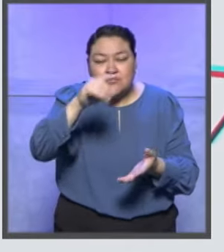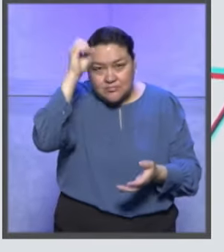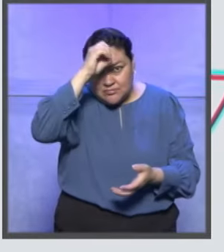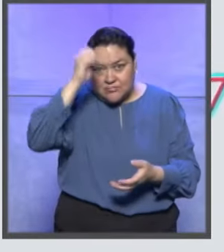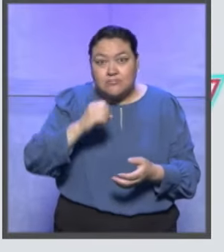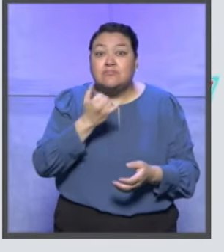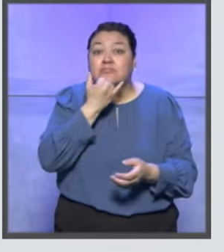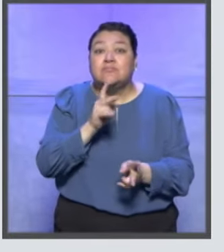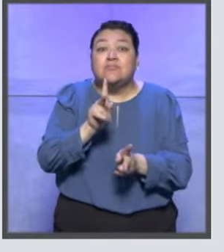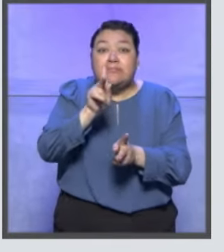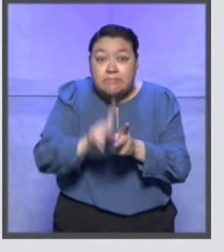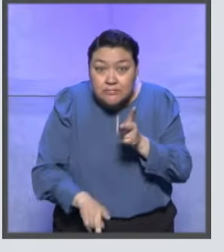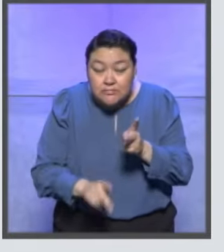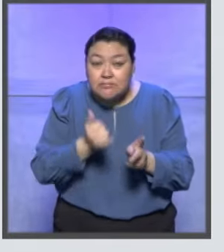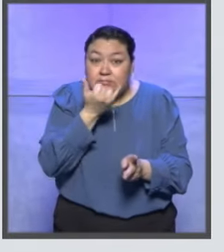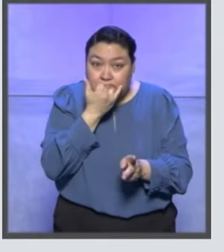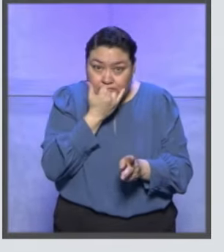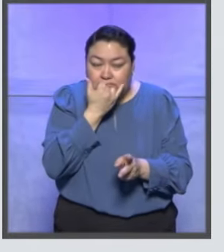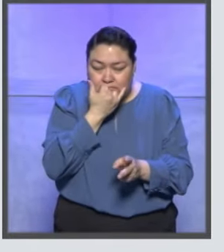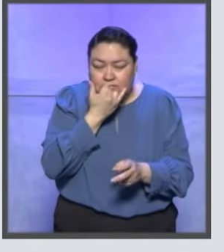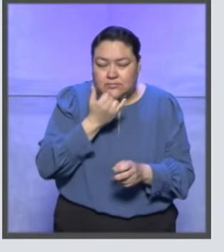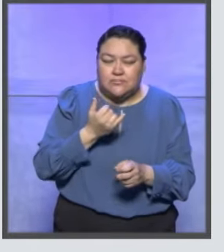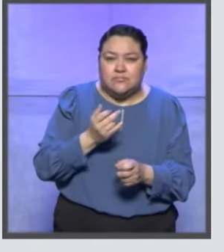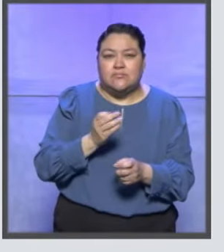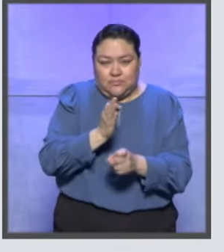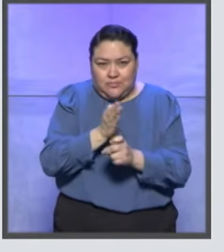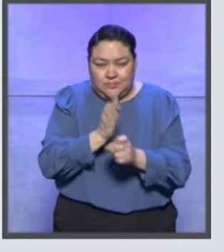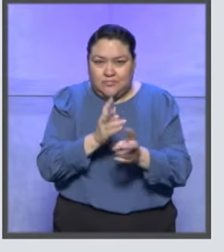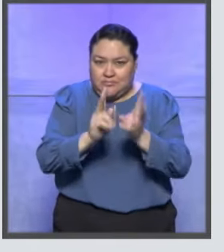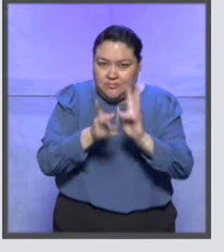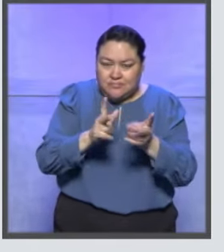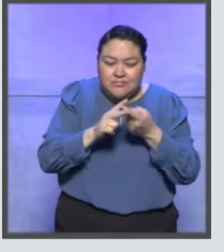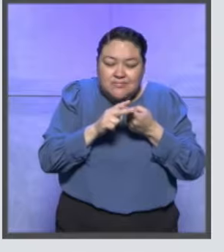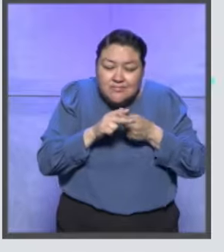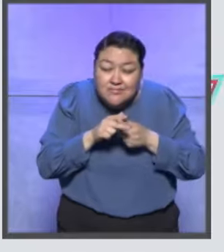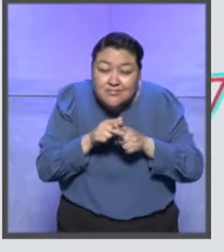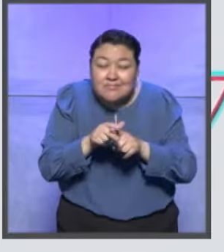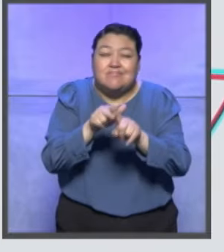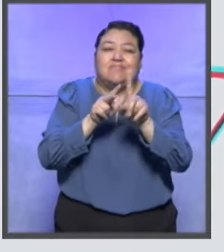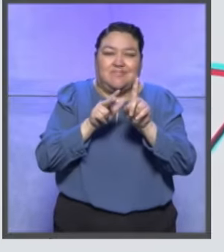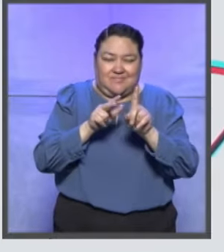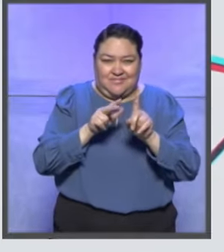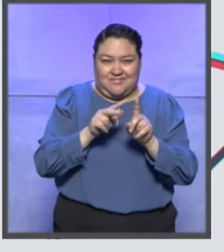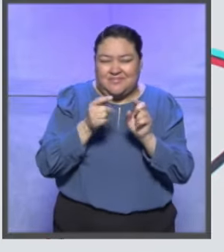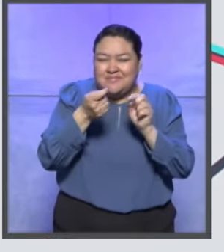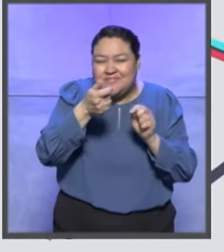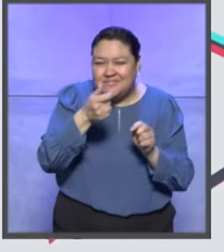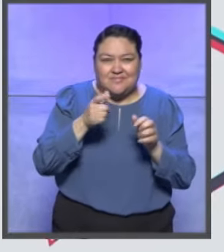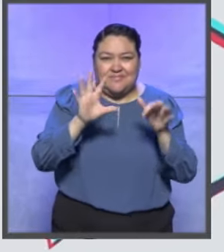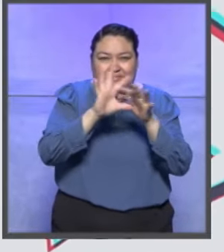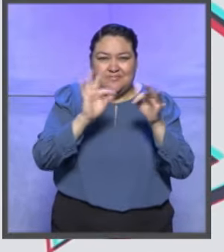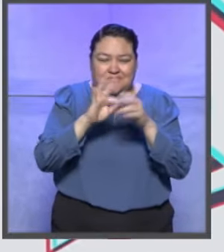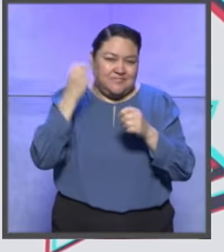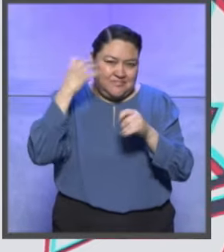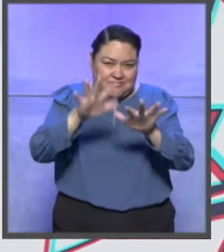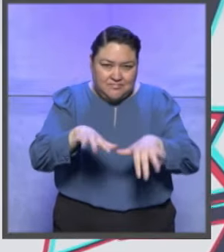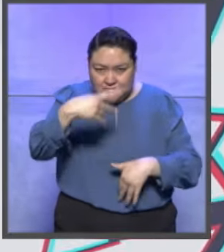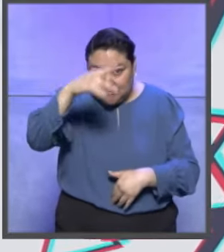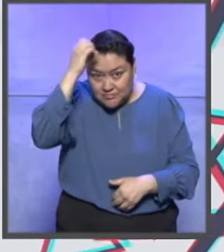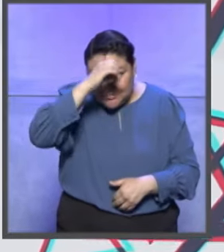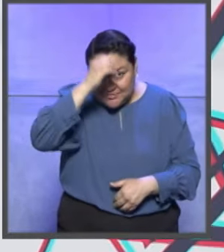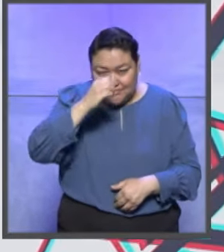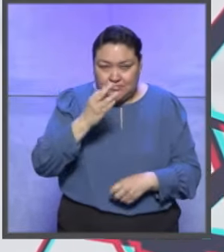por esta opinión. Nos tenemos que ir a la pausa. Esto ha sido pues como una pincelada de lo que sucedió, de lo